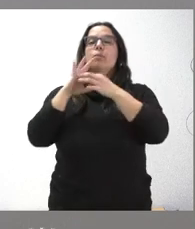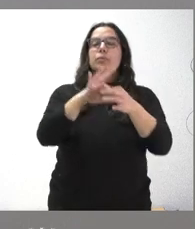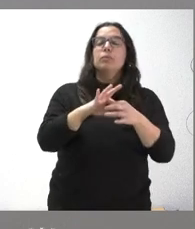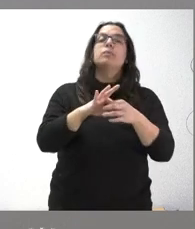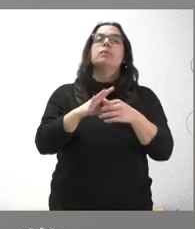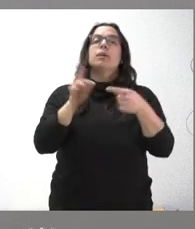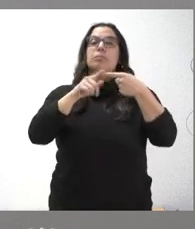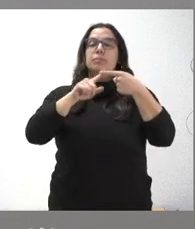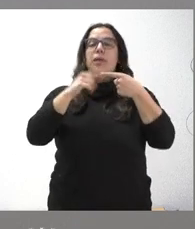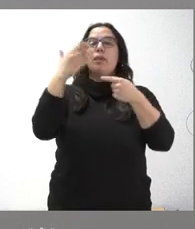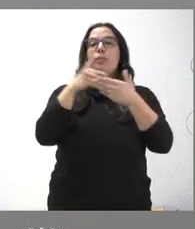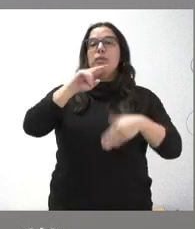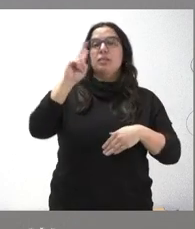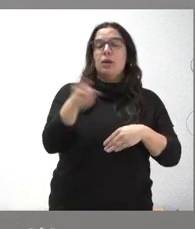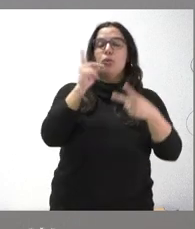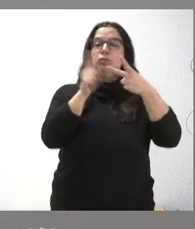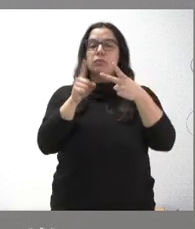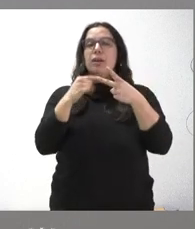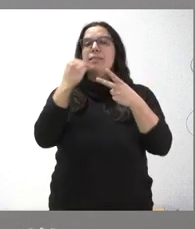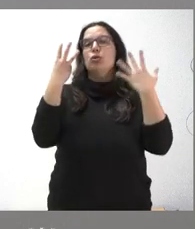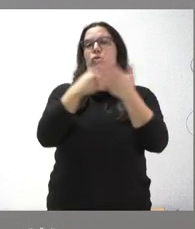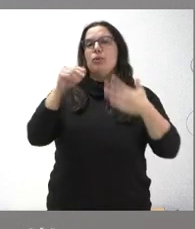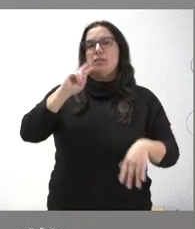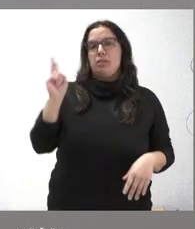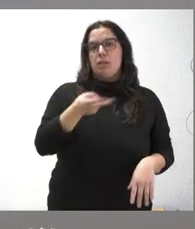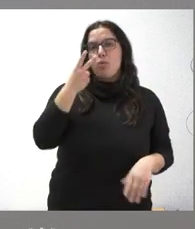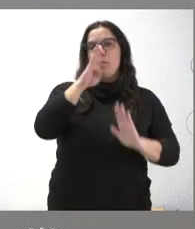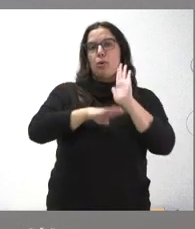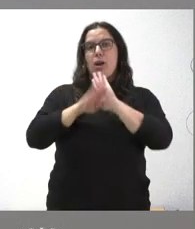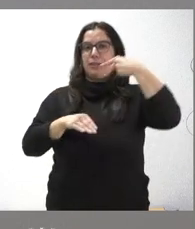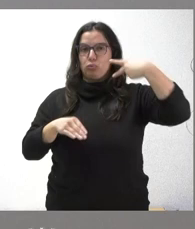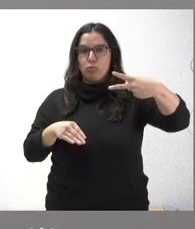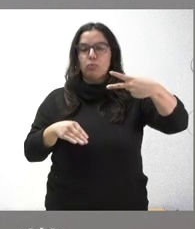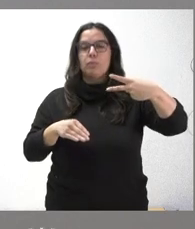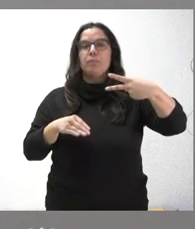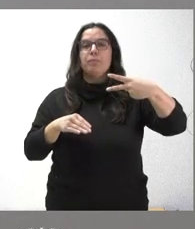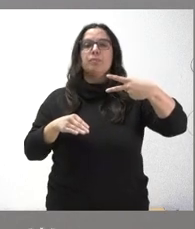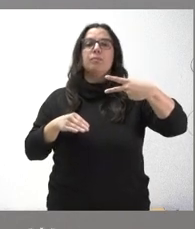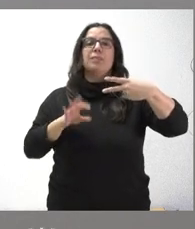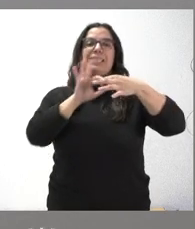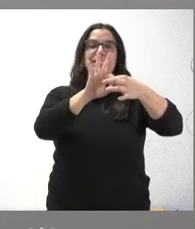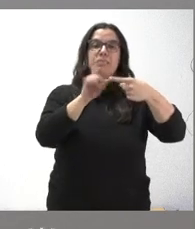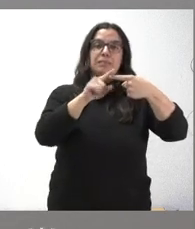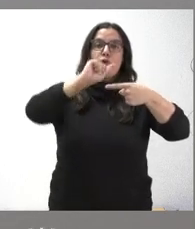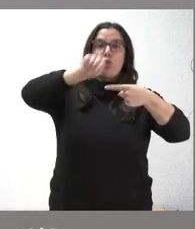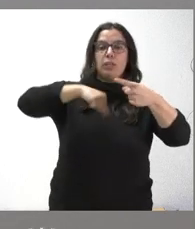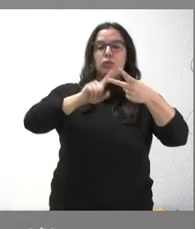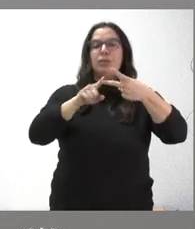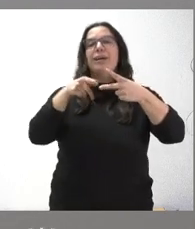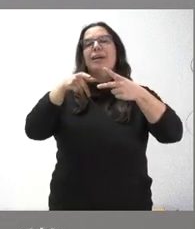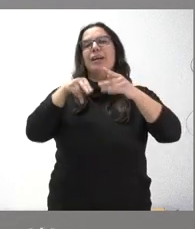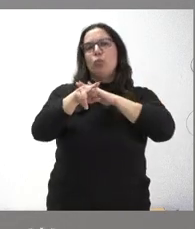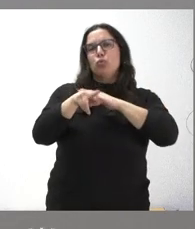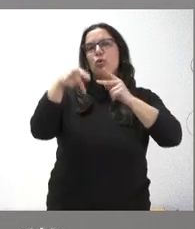5 millones de euros y el mundo de los programas por casi 8 millones de euros para el ámbito de los medios e instrumentos